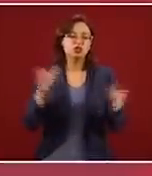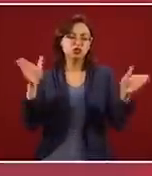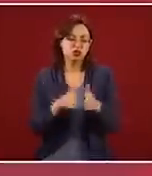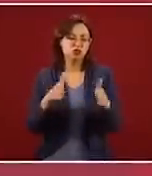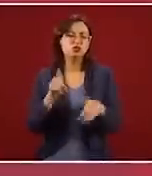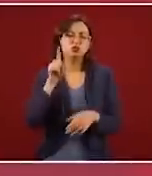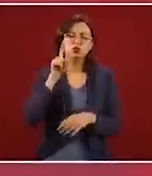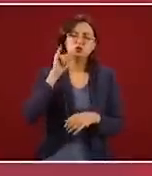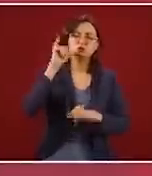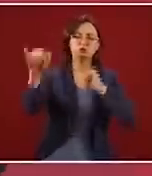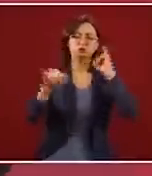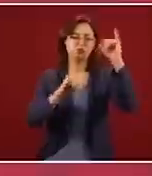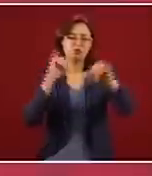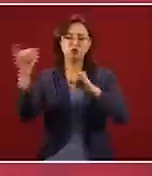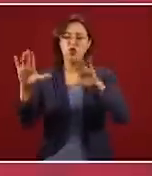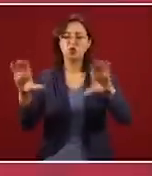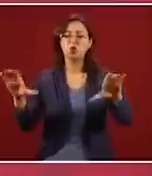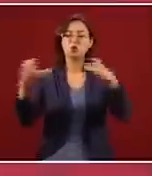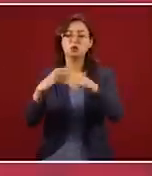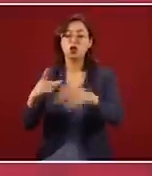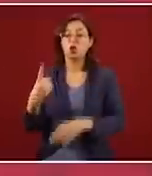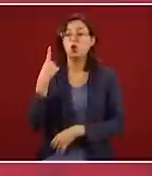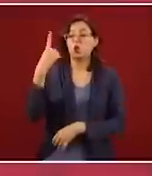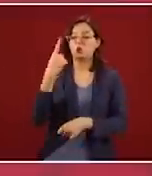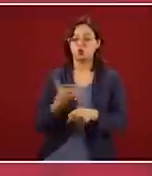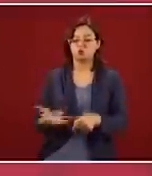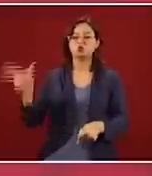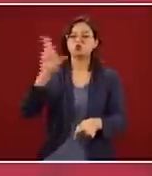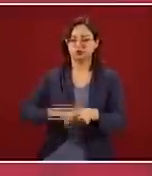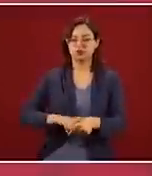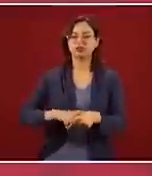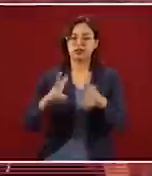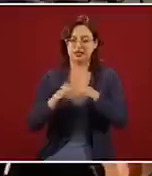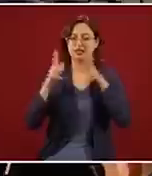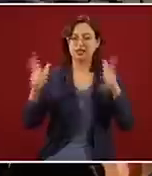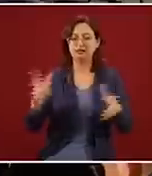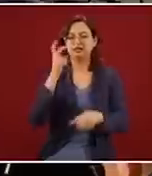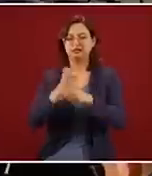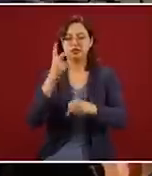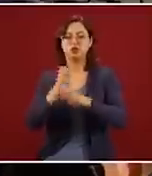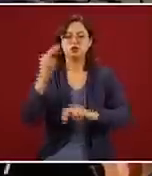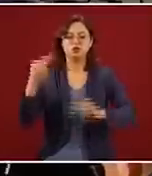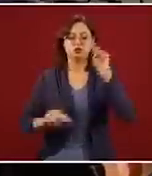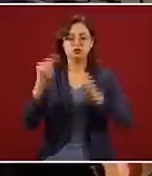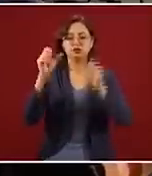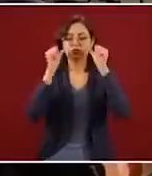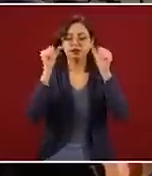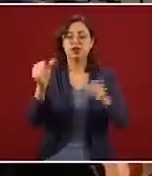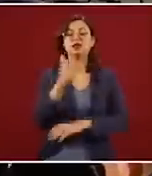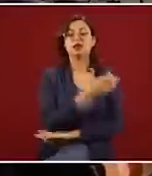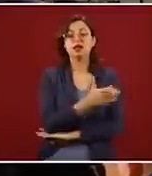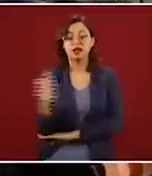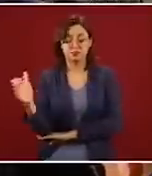comunidades y un hospital rural de segundo nivel de atención médica, en